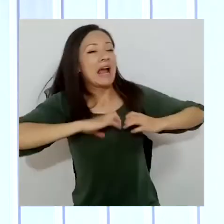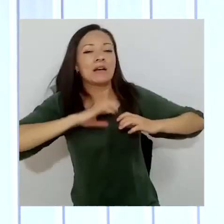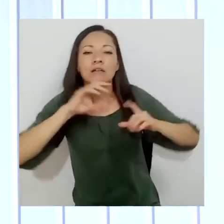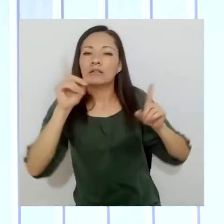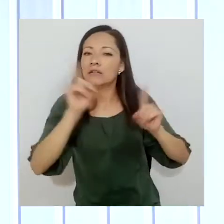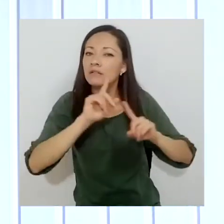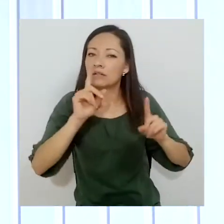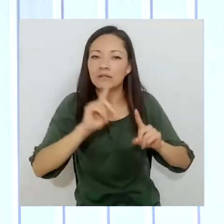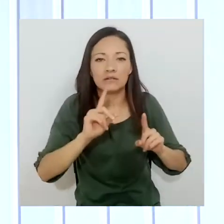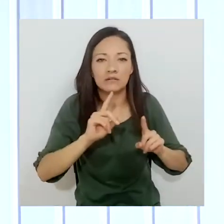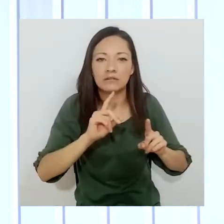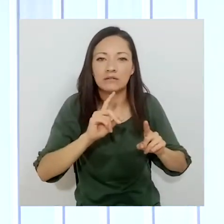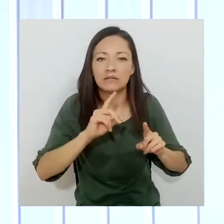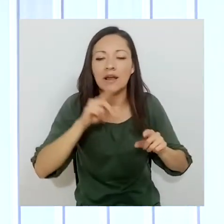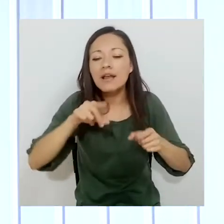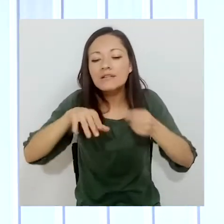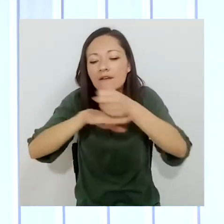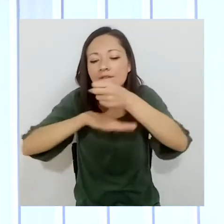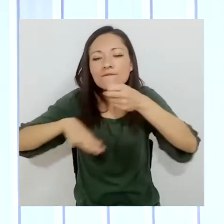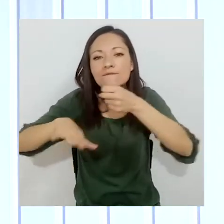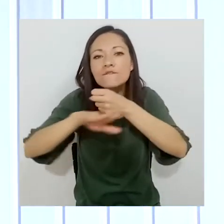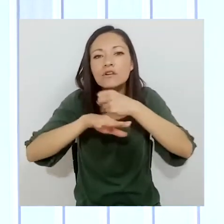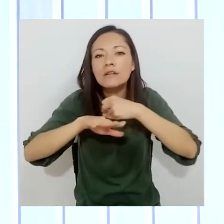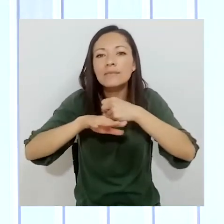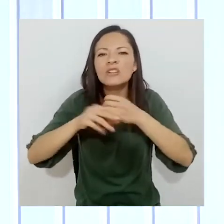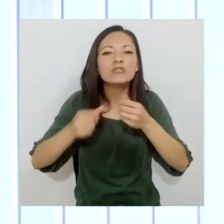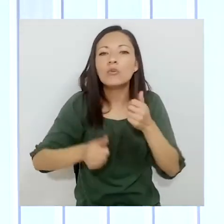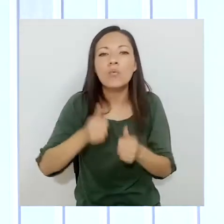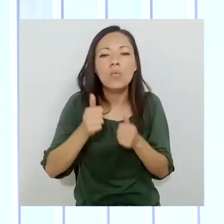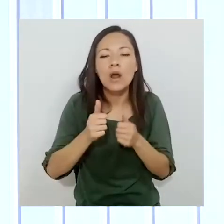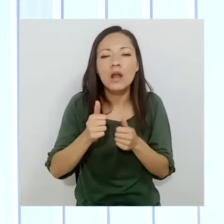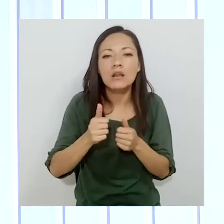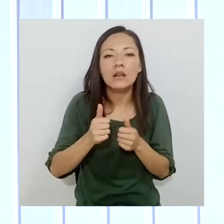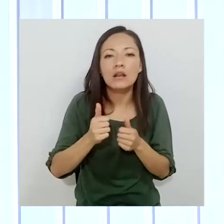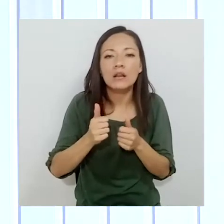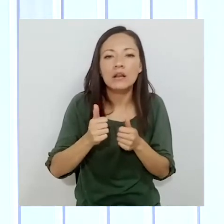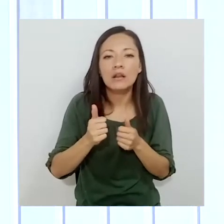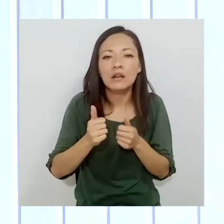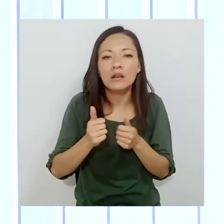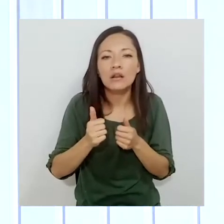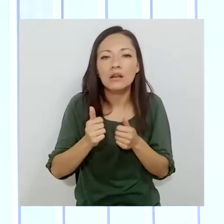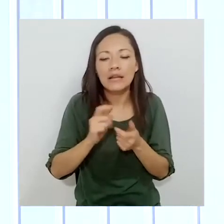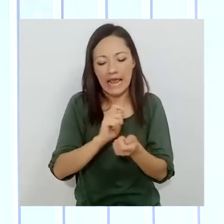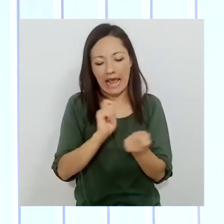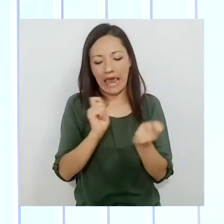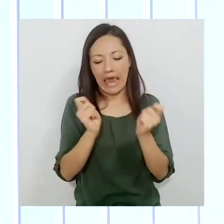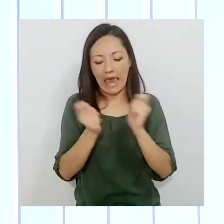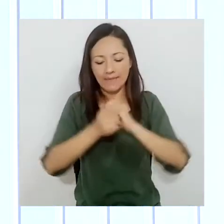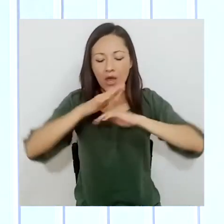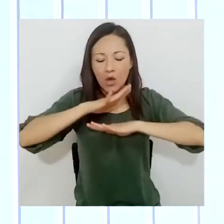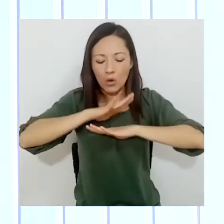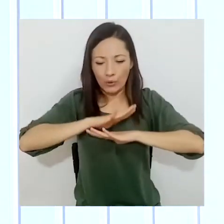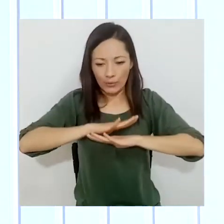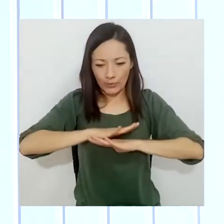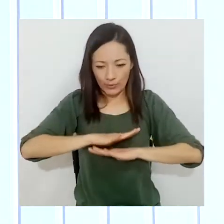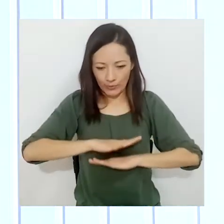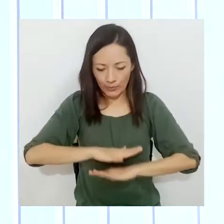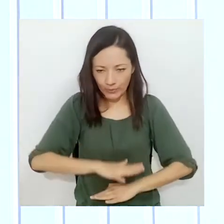Sino que más bien todo ese impulso que está sintiendo, ¿sabe qué? Canalícelo,